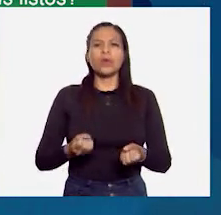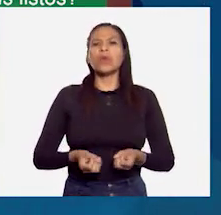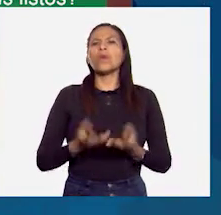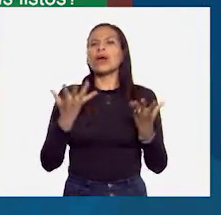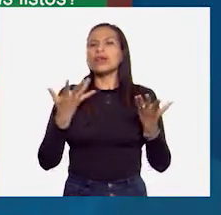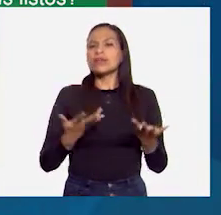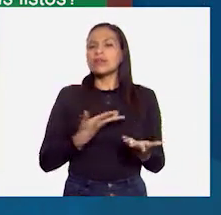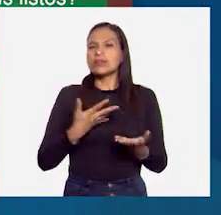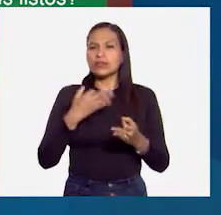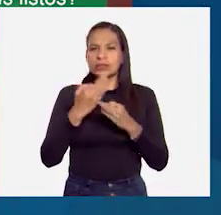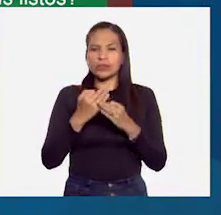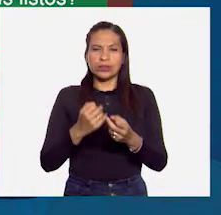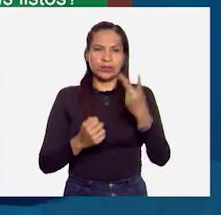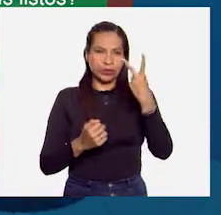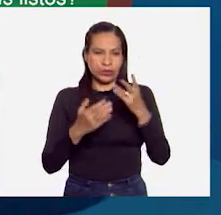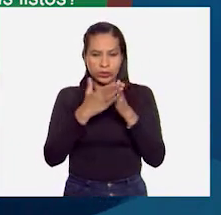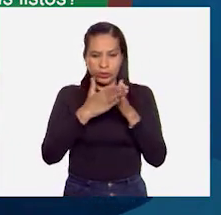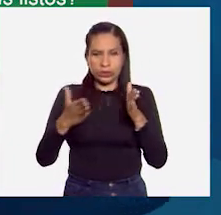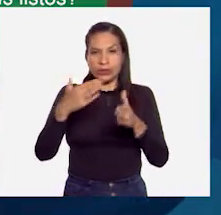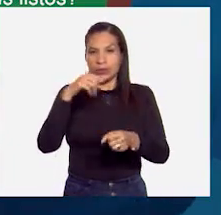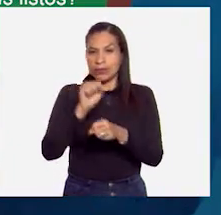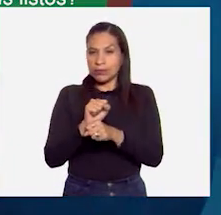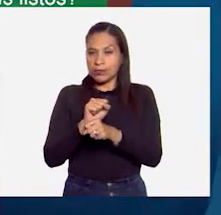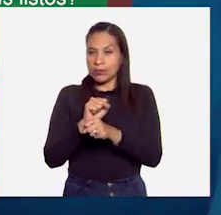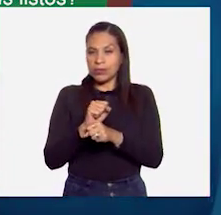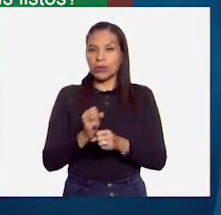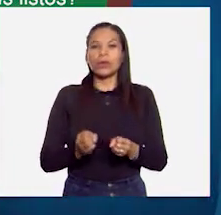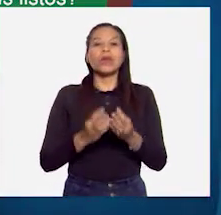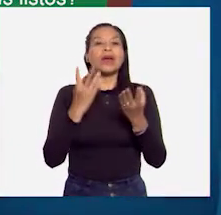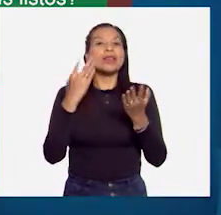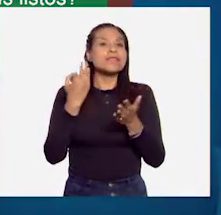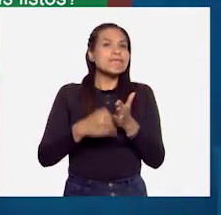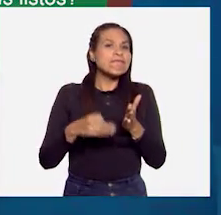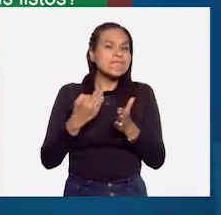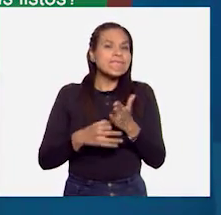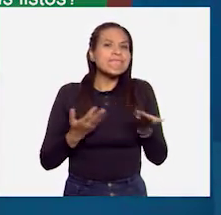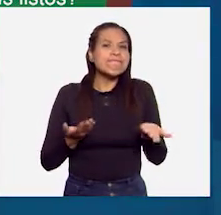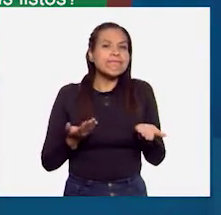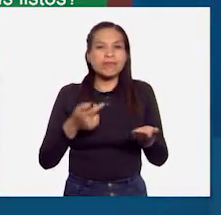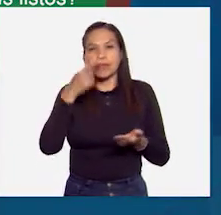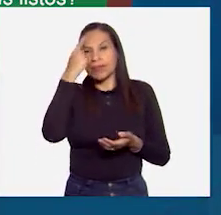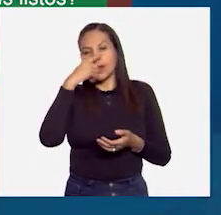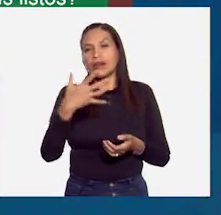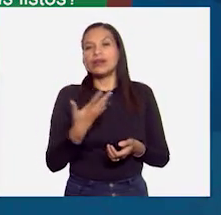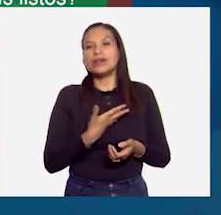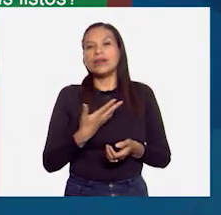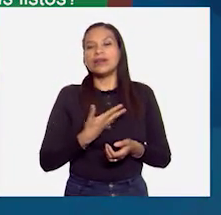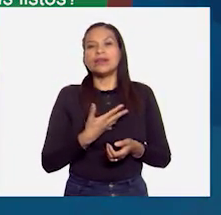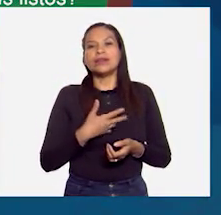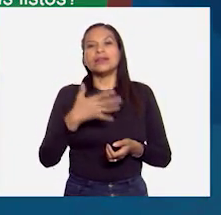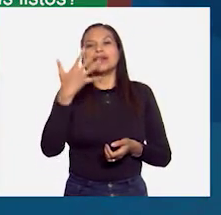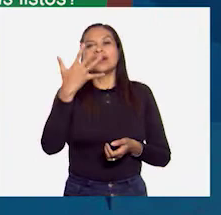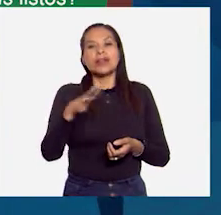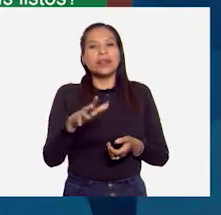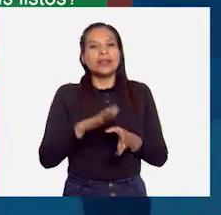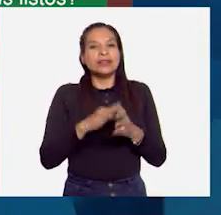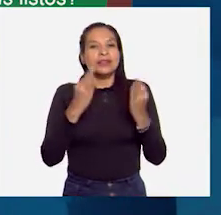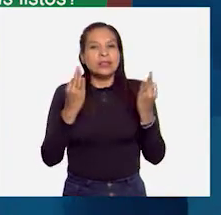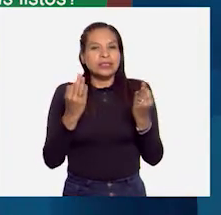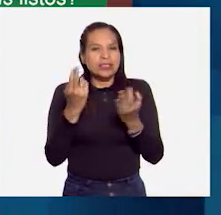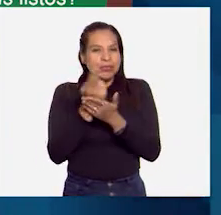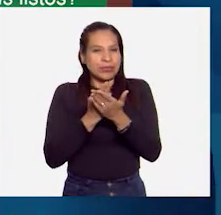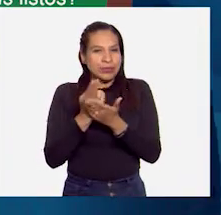¿Cuánto lleva en las 2 semanas? ¿Cuántas le faltan para tener los 10 mandalas